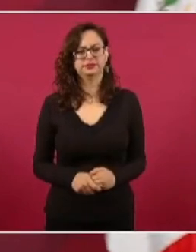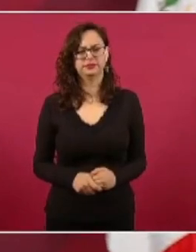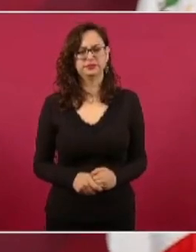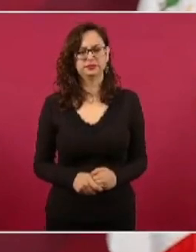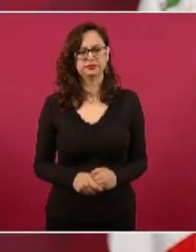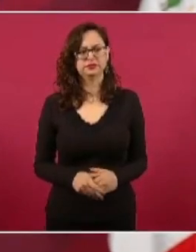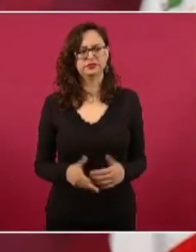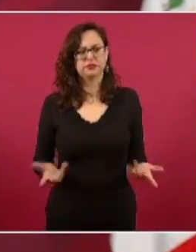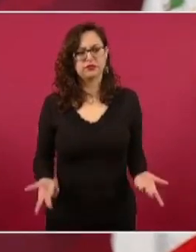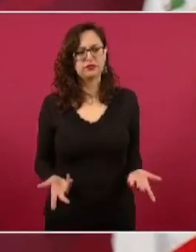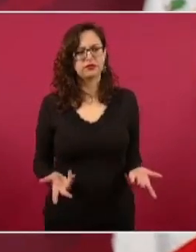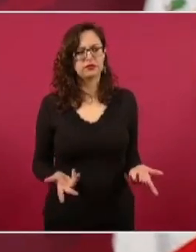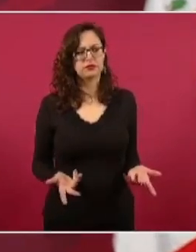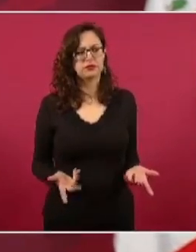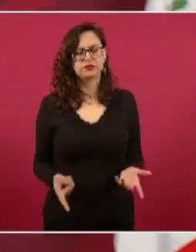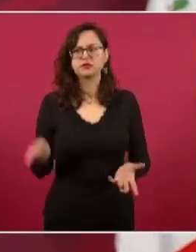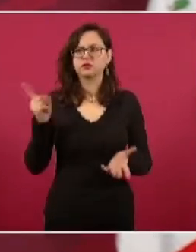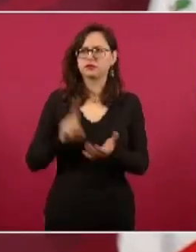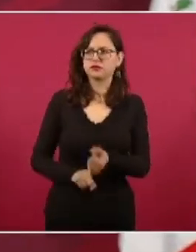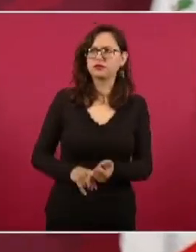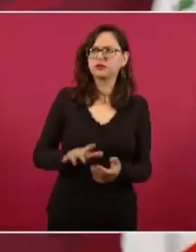La corrupción que hay en el poder.